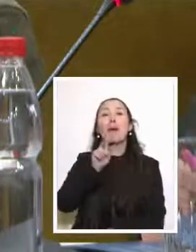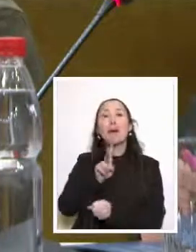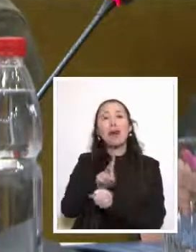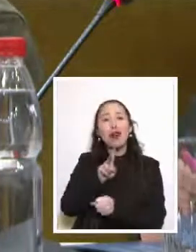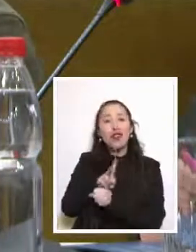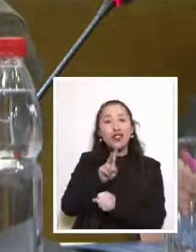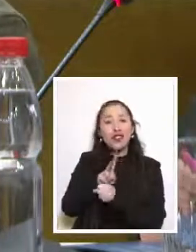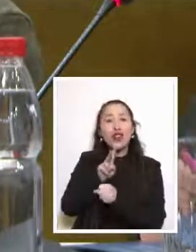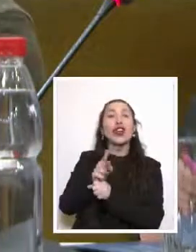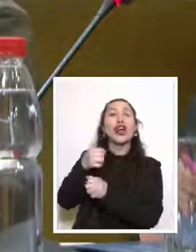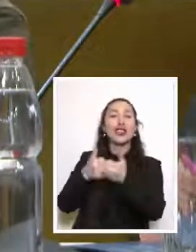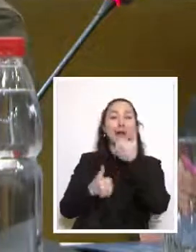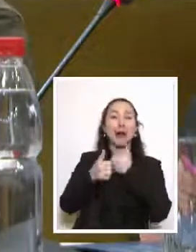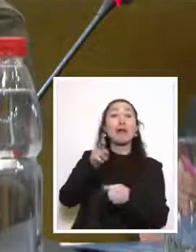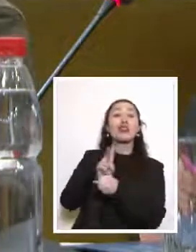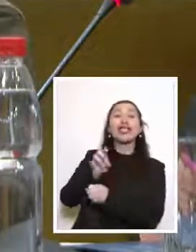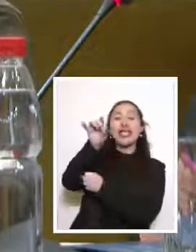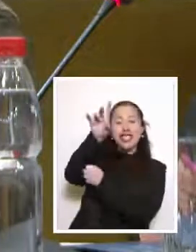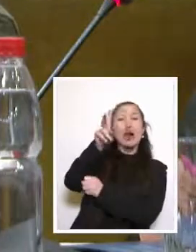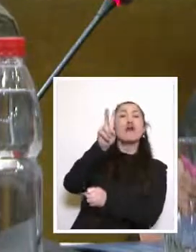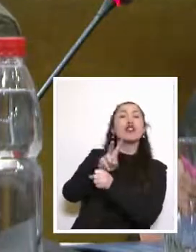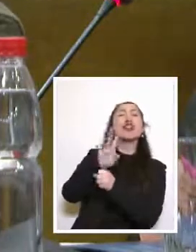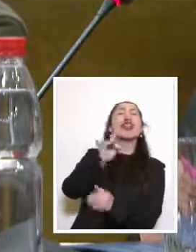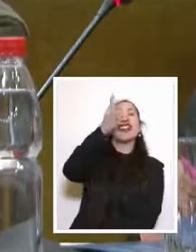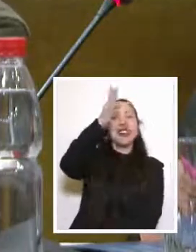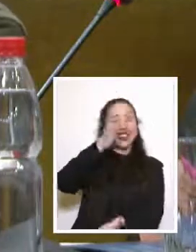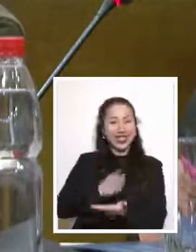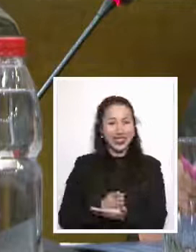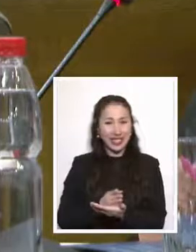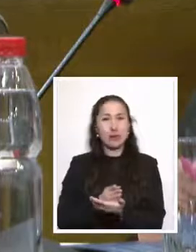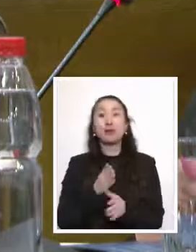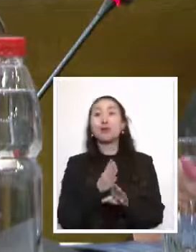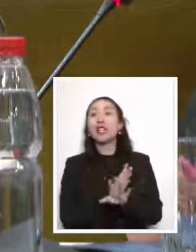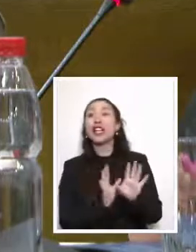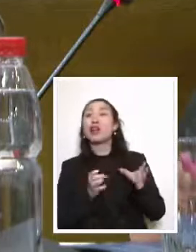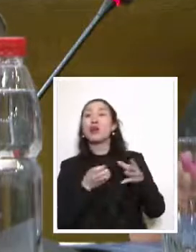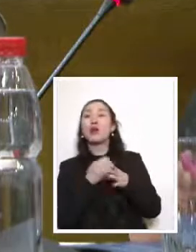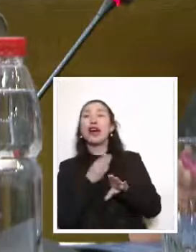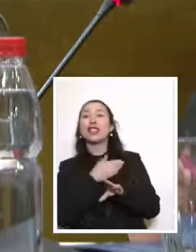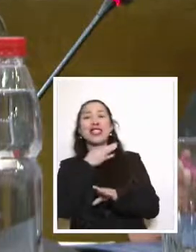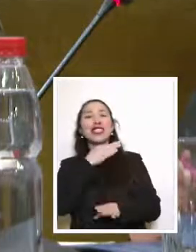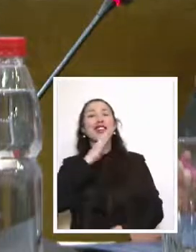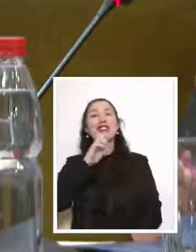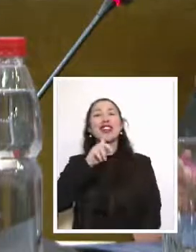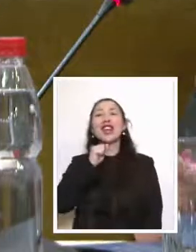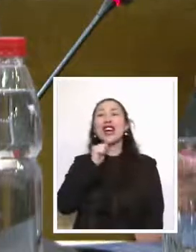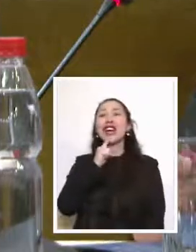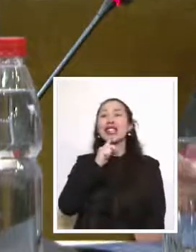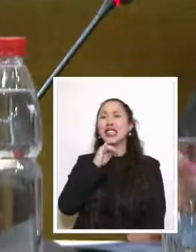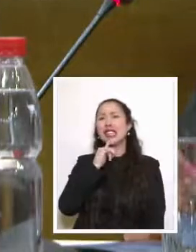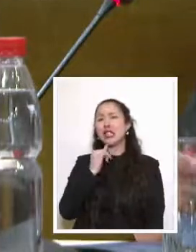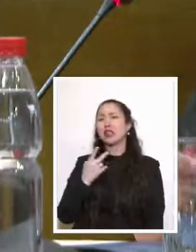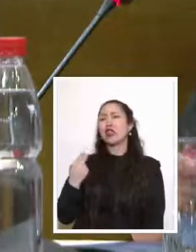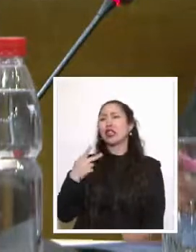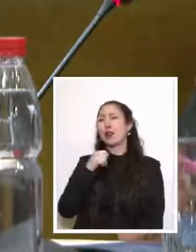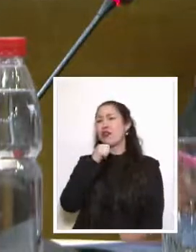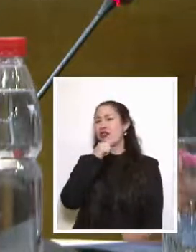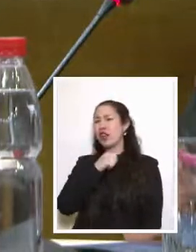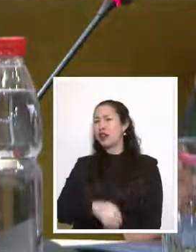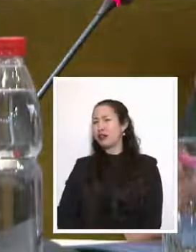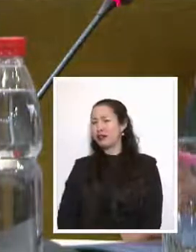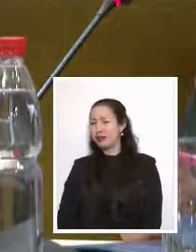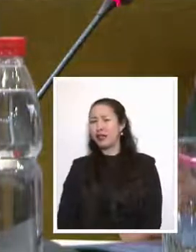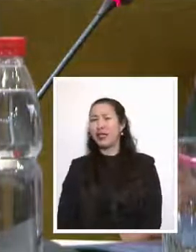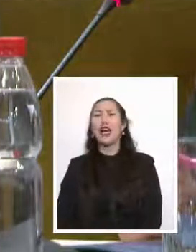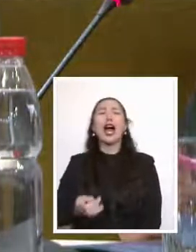son los profesionales. Acá se recordó los grupos profesionales de trabajo, está Beatriz acá... estamos viejos, Beatriz. Fíjate que